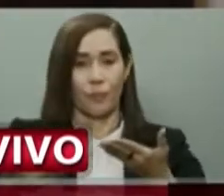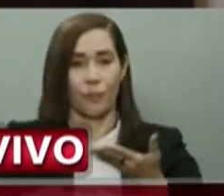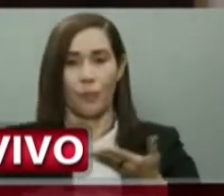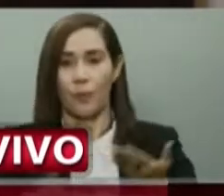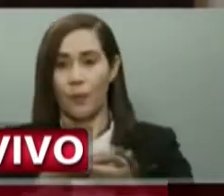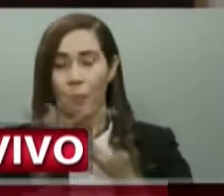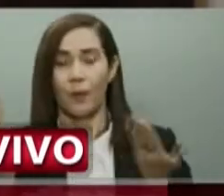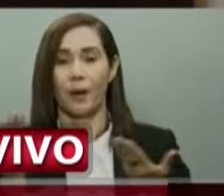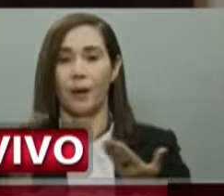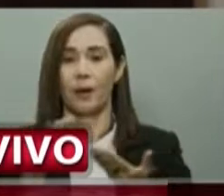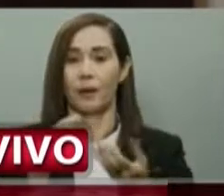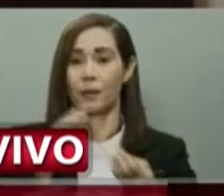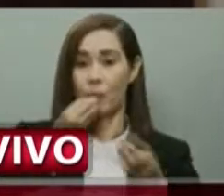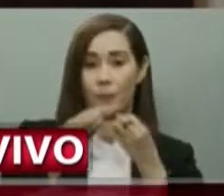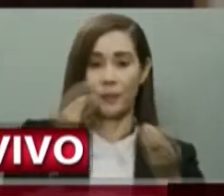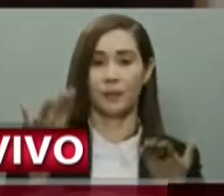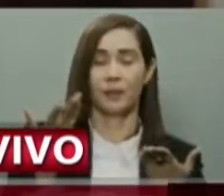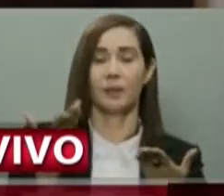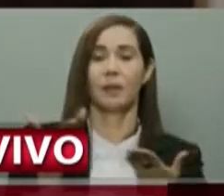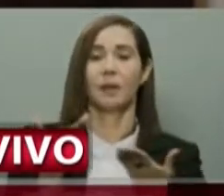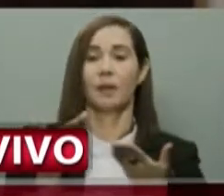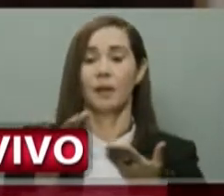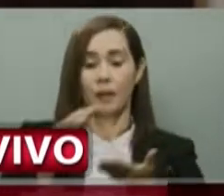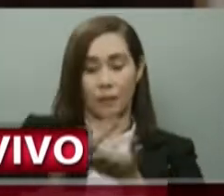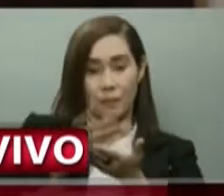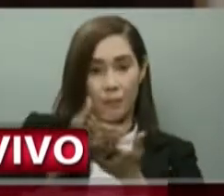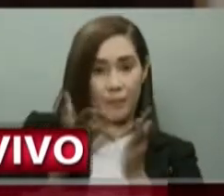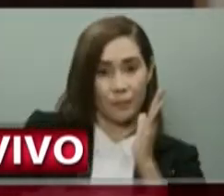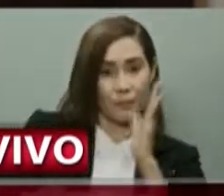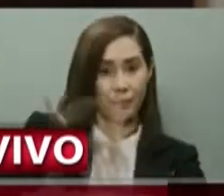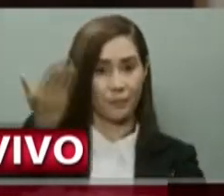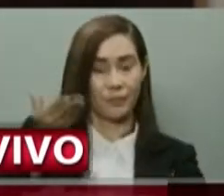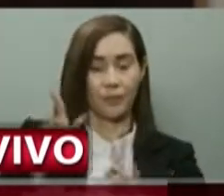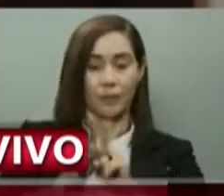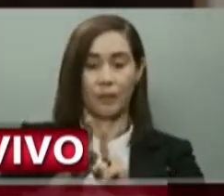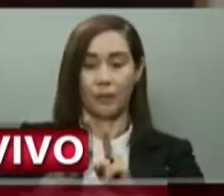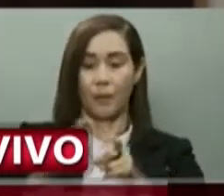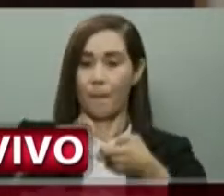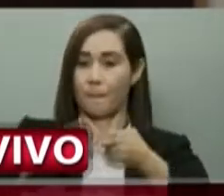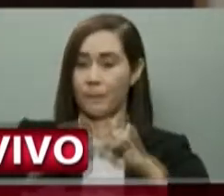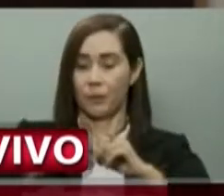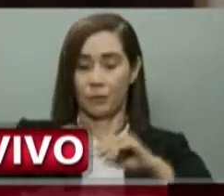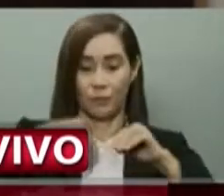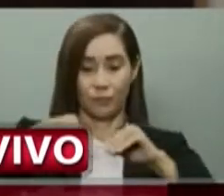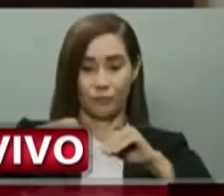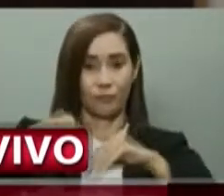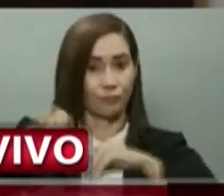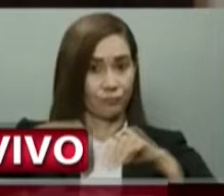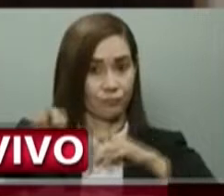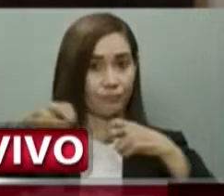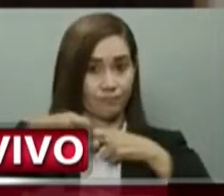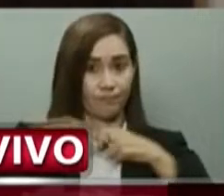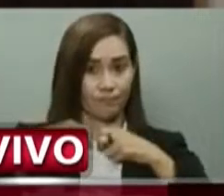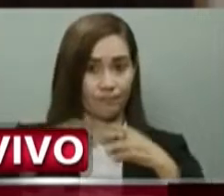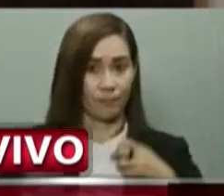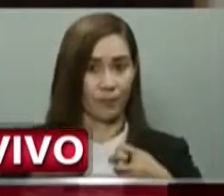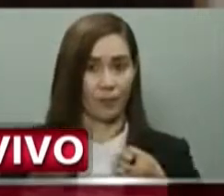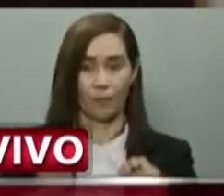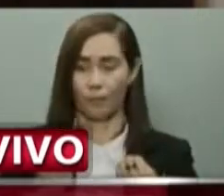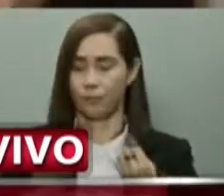de suministros, alza de precios y problemas en los mercados energéticos. Hay una